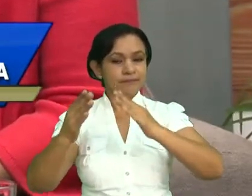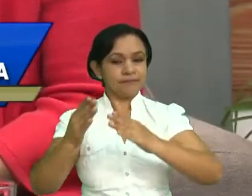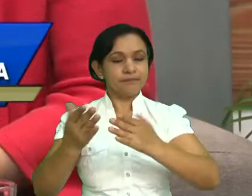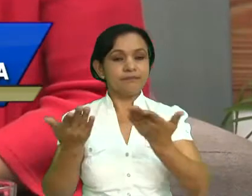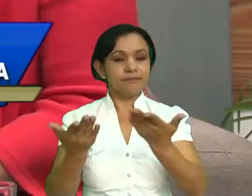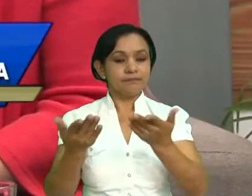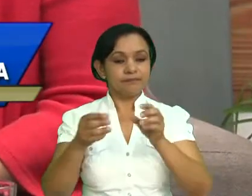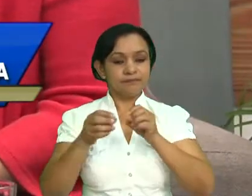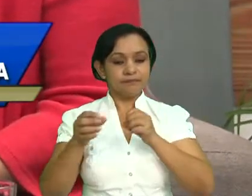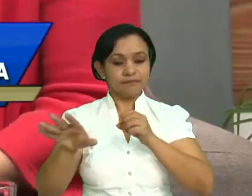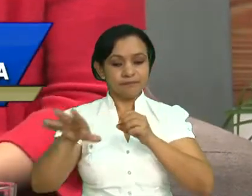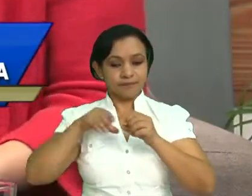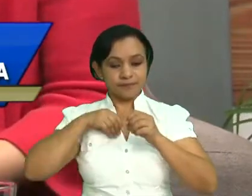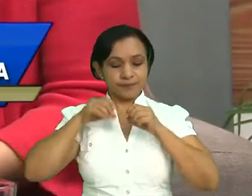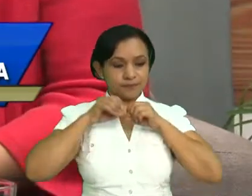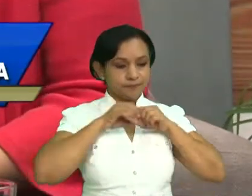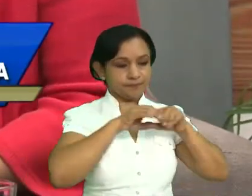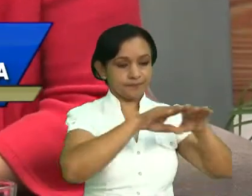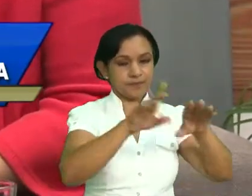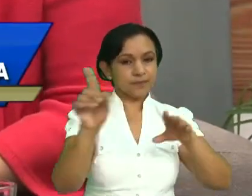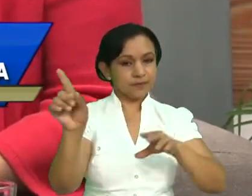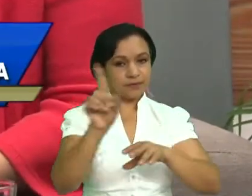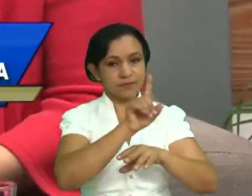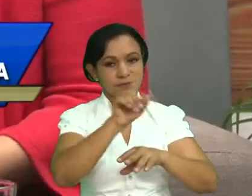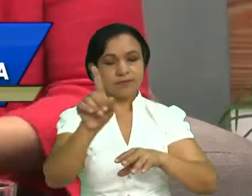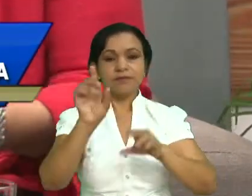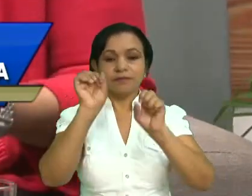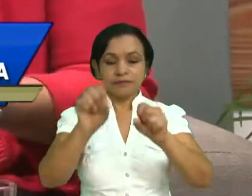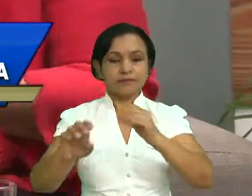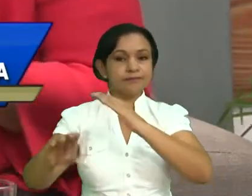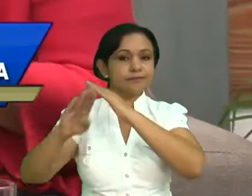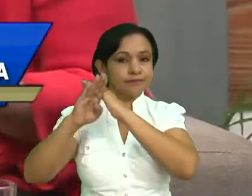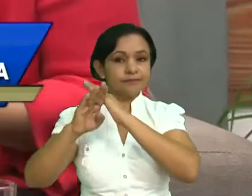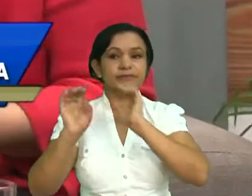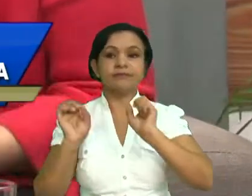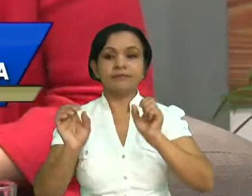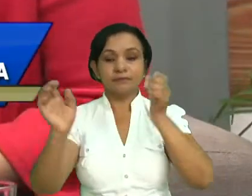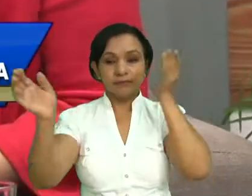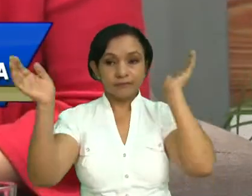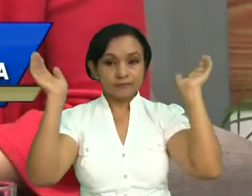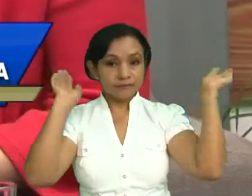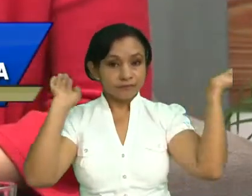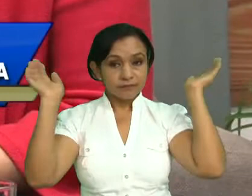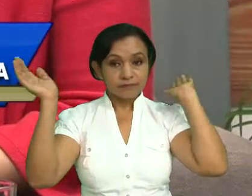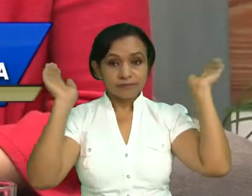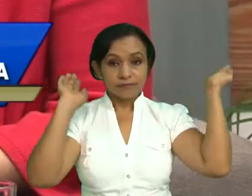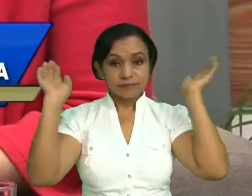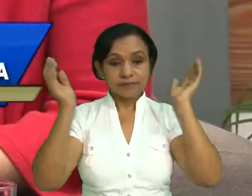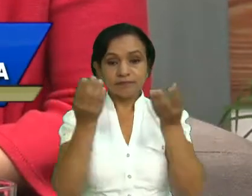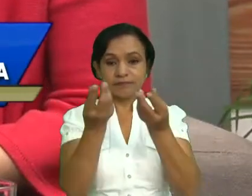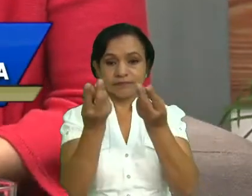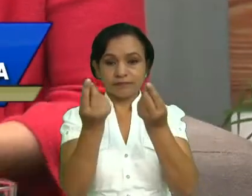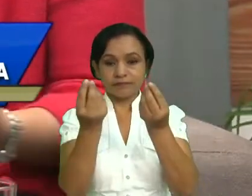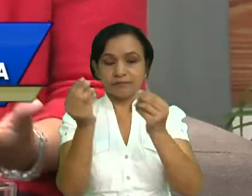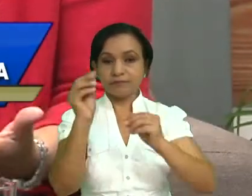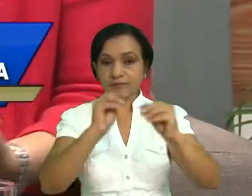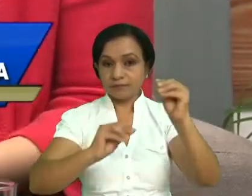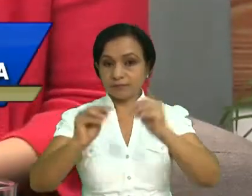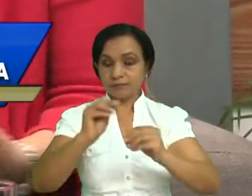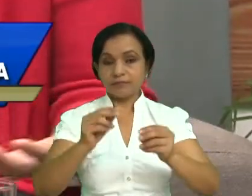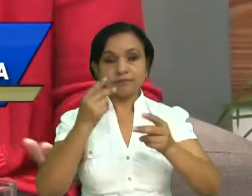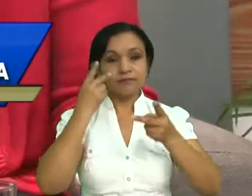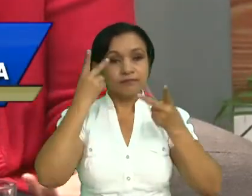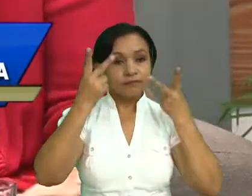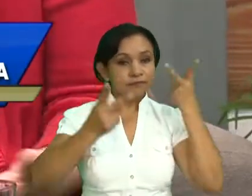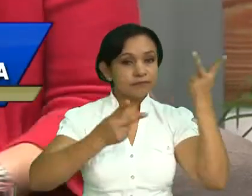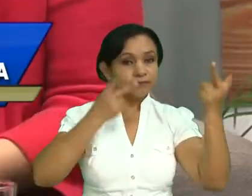a transmitirlo, se va a propagar. Entonces, en los mercados hay una dinamización de la economía. Nosotros los visitamos